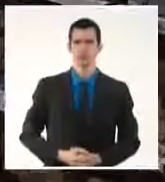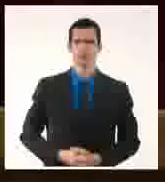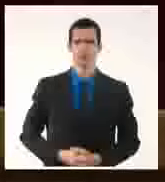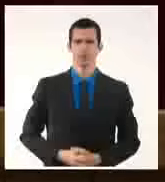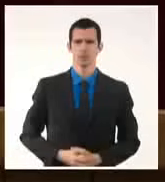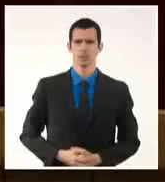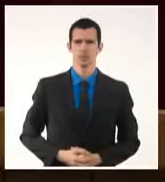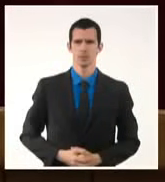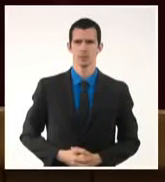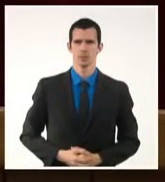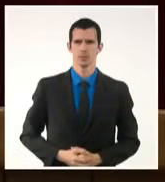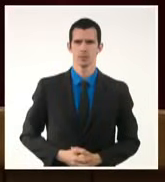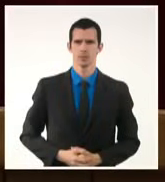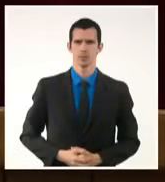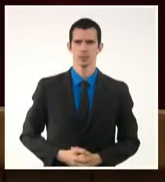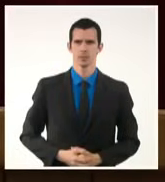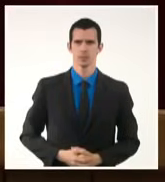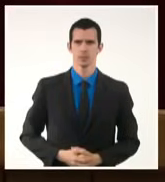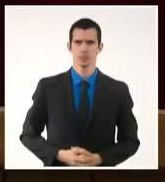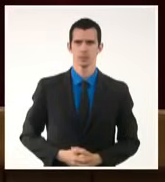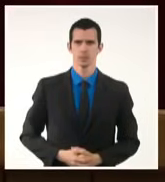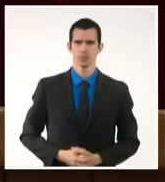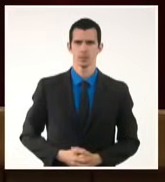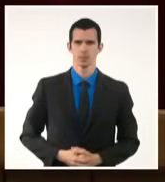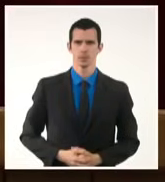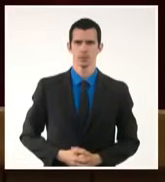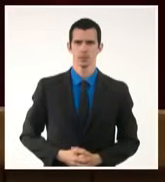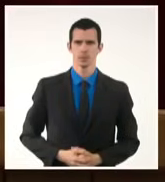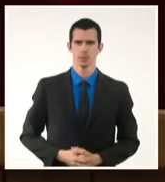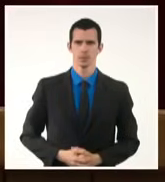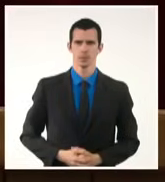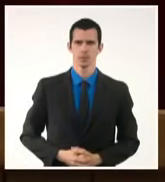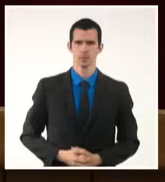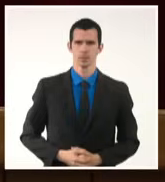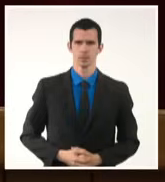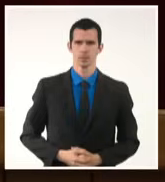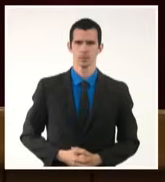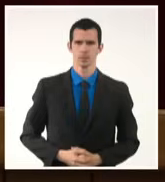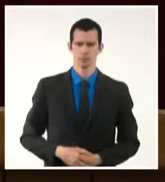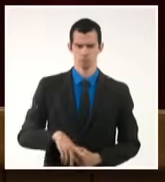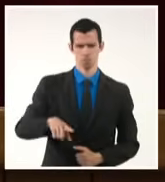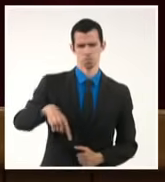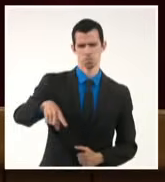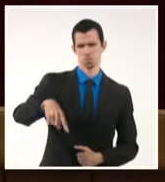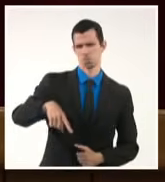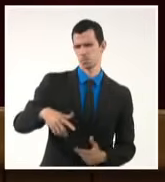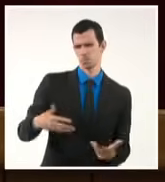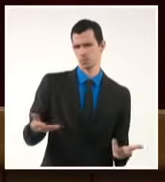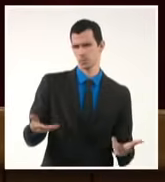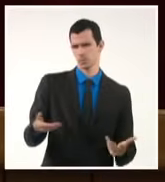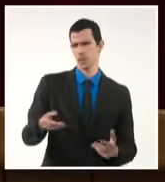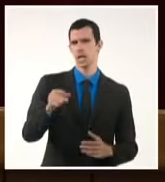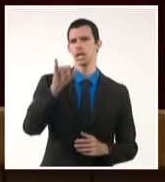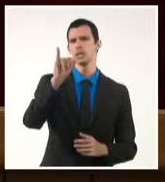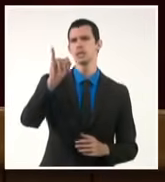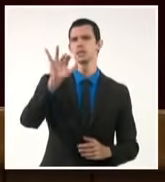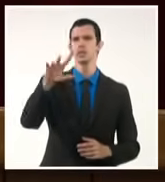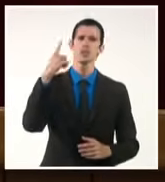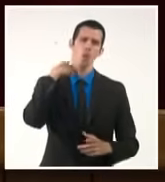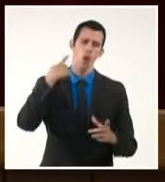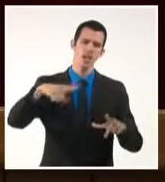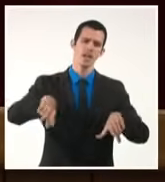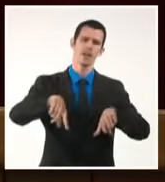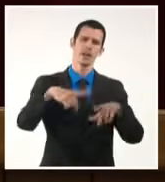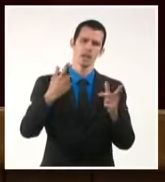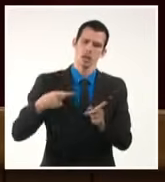A las puertas de una conmemoración trascendente, la celebración del 65 aniversario del triunfo